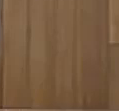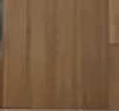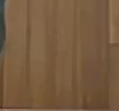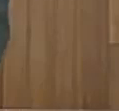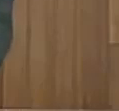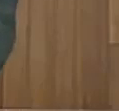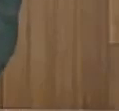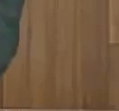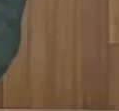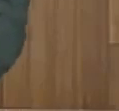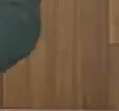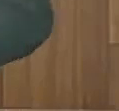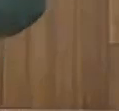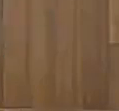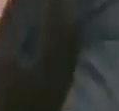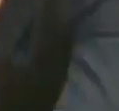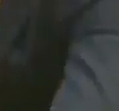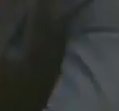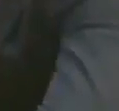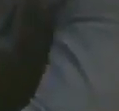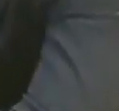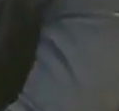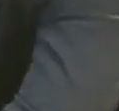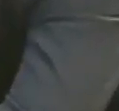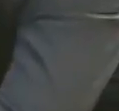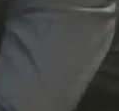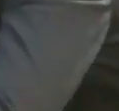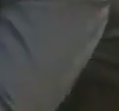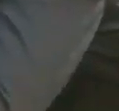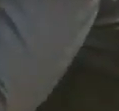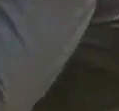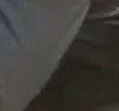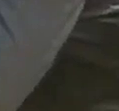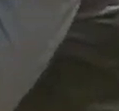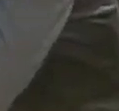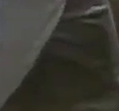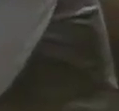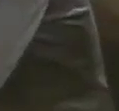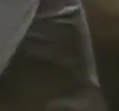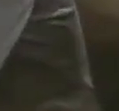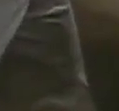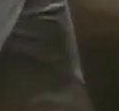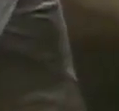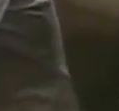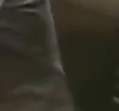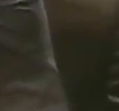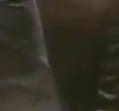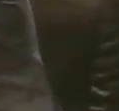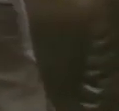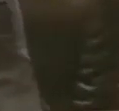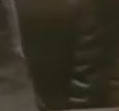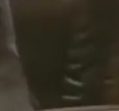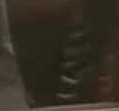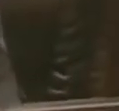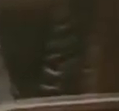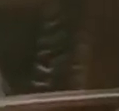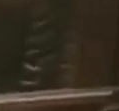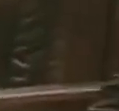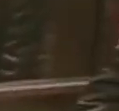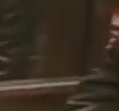combates le abrieron el camino luego al Libertador. En estas sabanas de